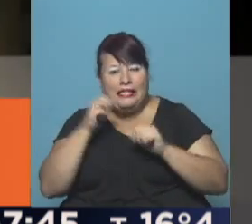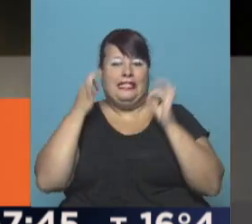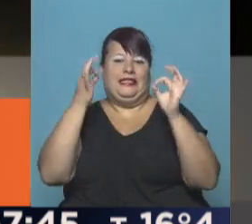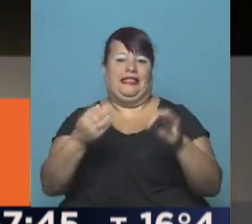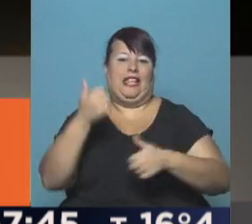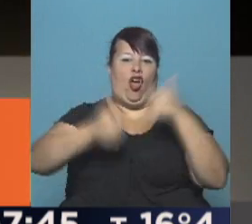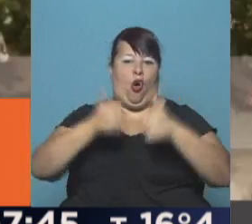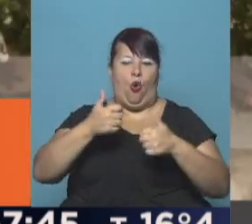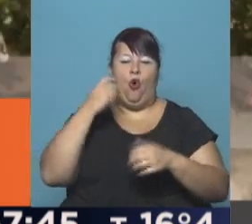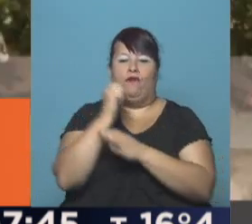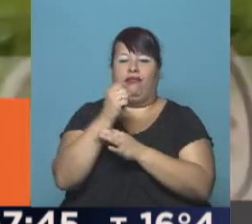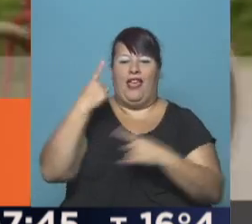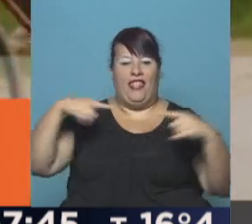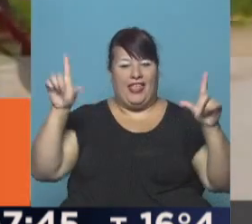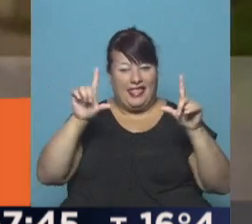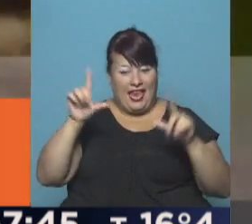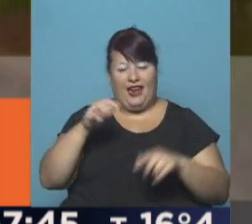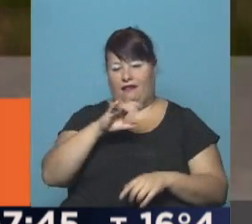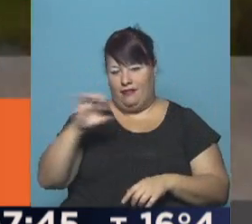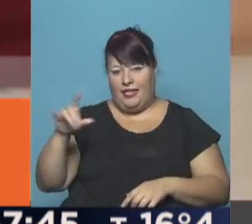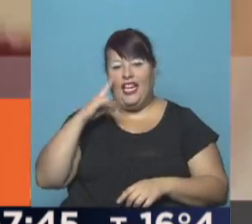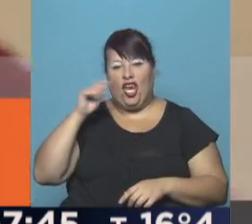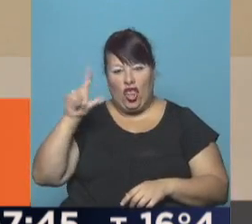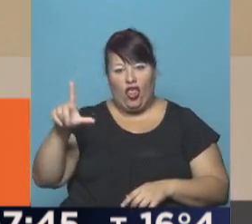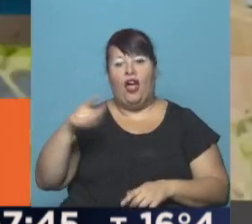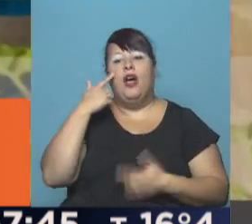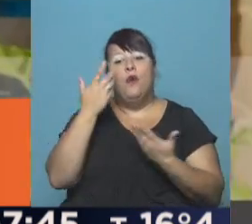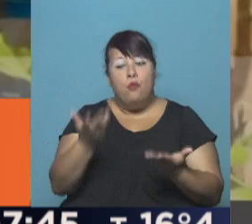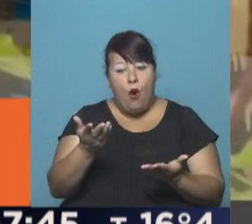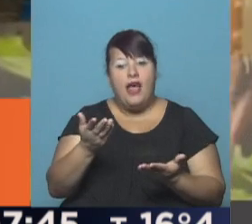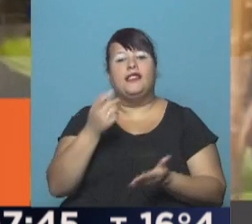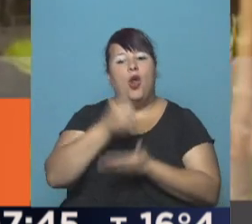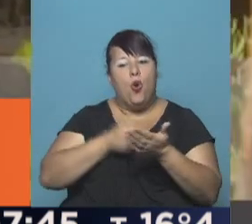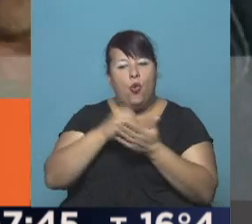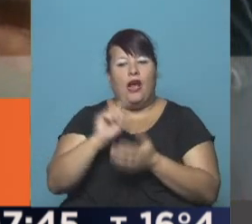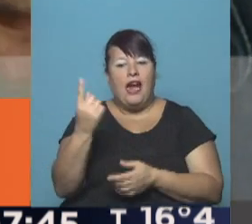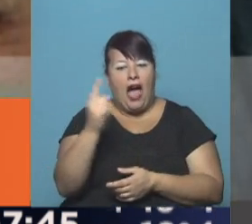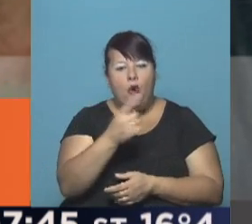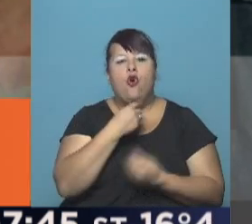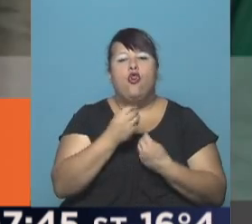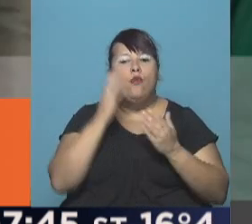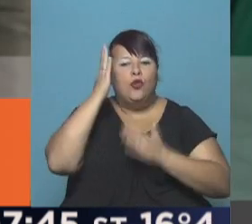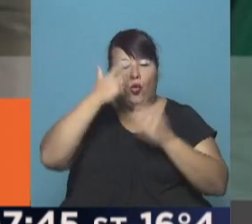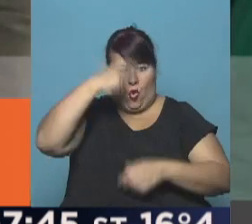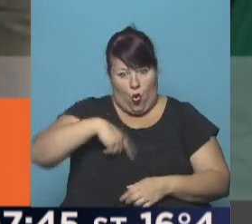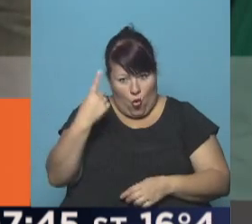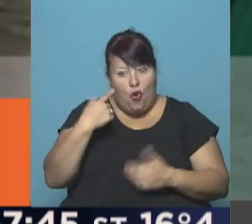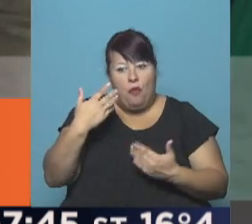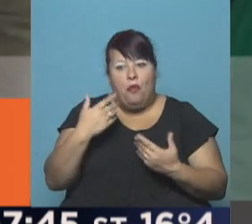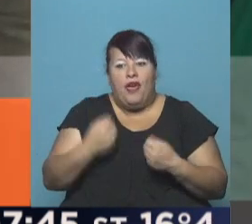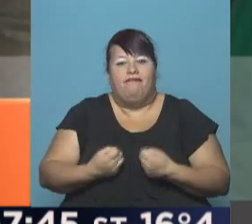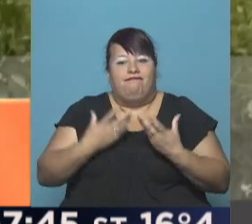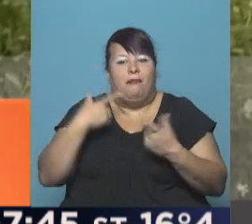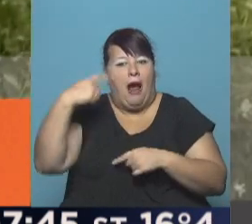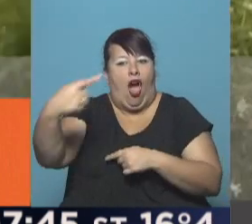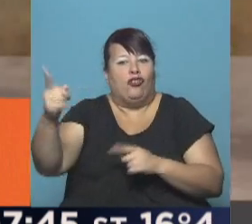del concurso de talentos de televisión Arab Idol. Es el reflejo de la lucha individual, de cómo el sueño de uno puede iluminar